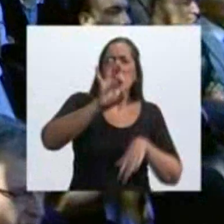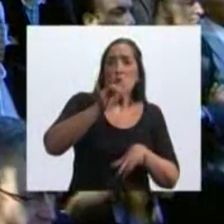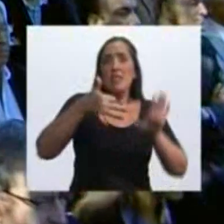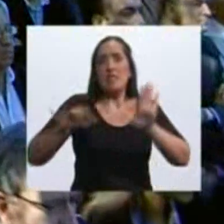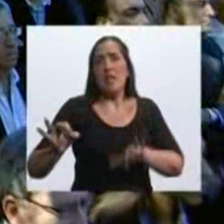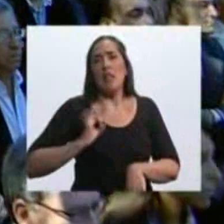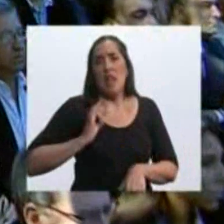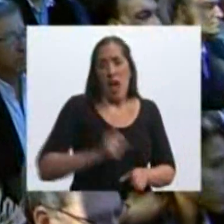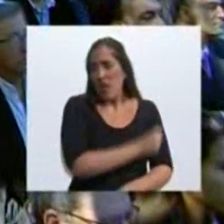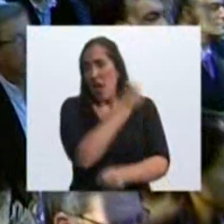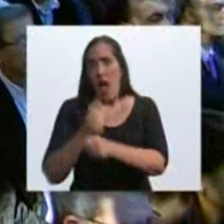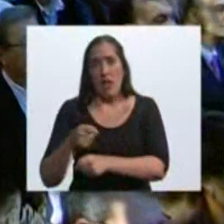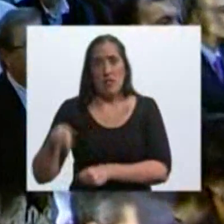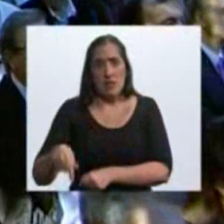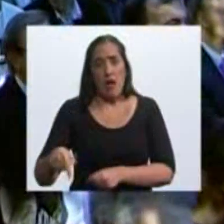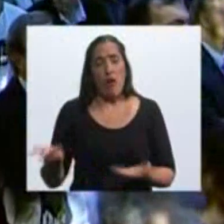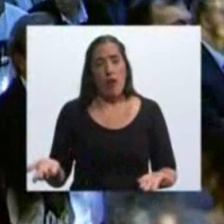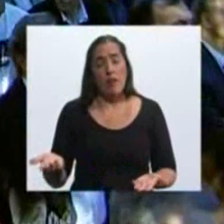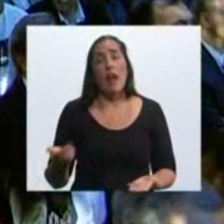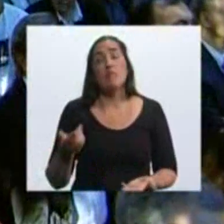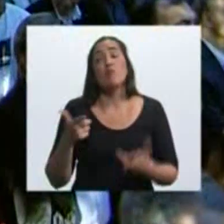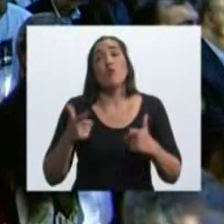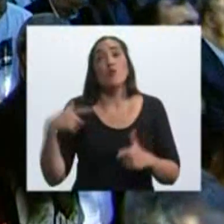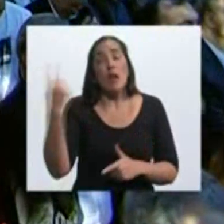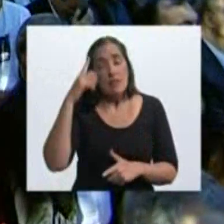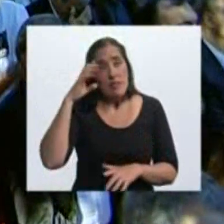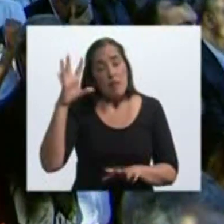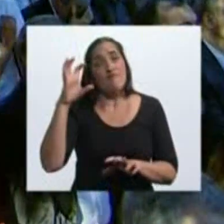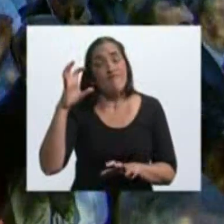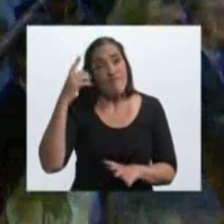acordaron? Gracias. Más vale tarde que nunca. Pero